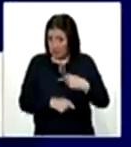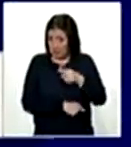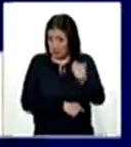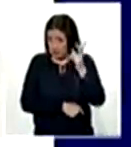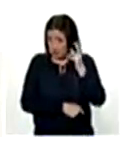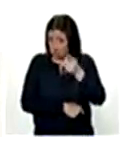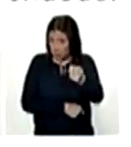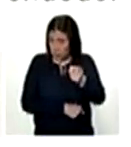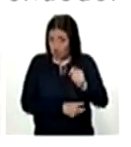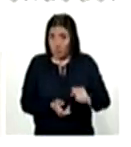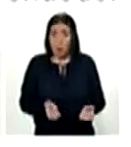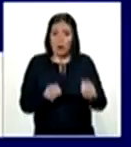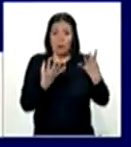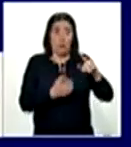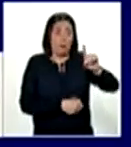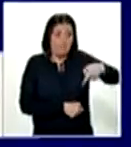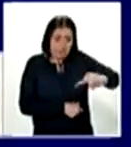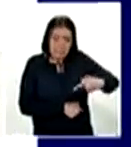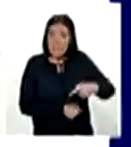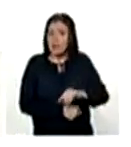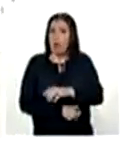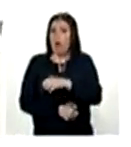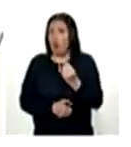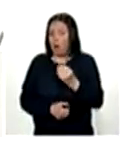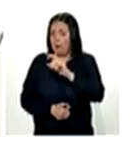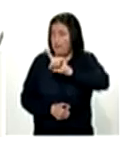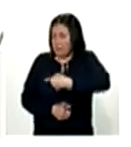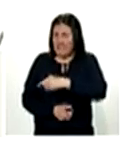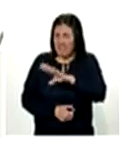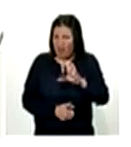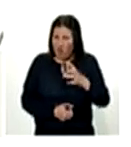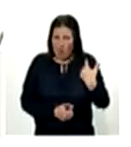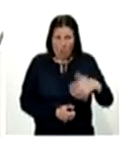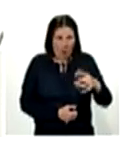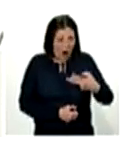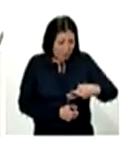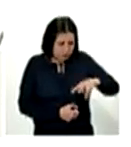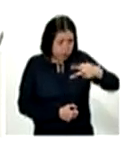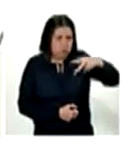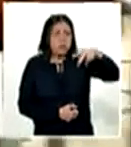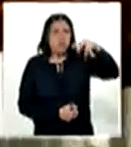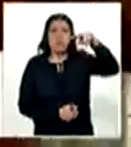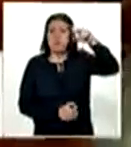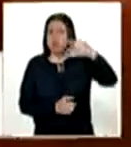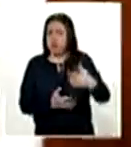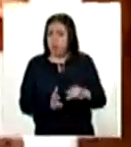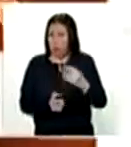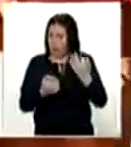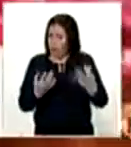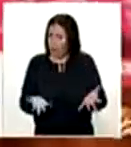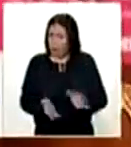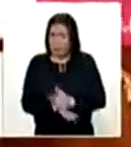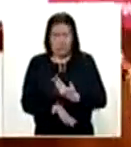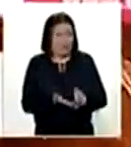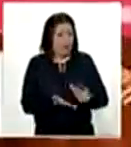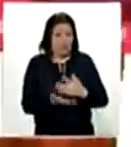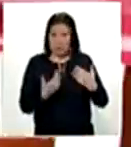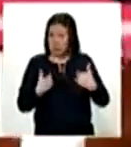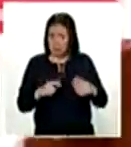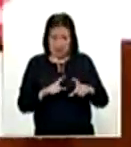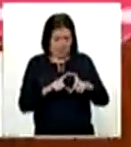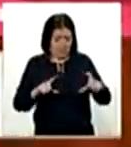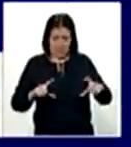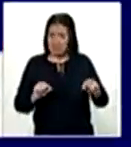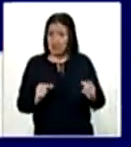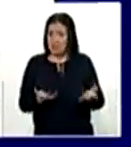bien, a 1.000 y 1.500 cada una, más del 1.000% del valor real, y eso que ni siquiera tienen las entradas en